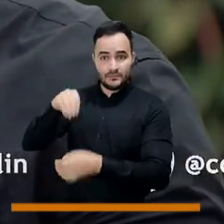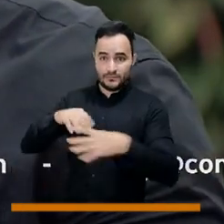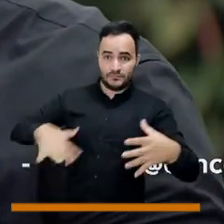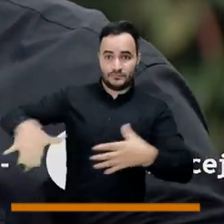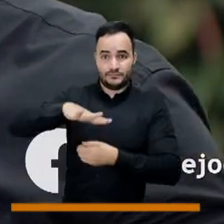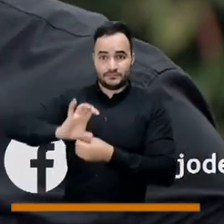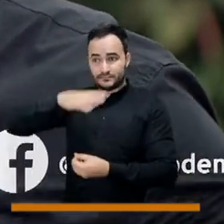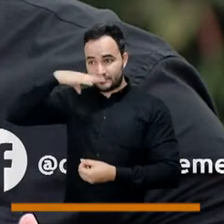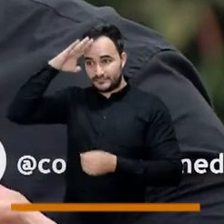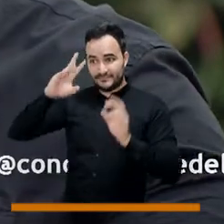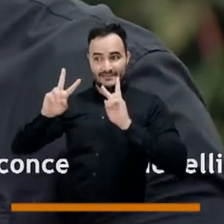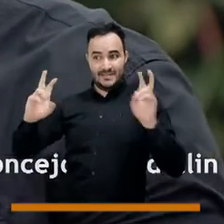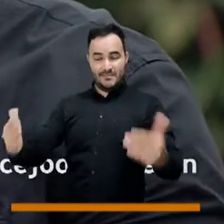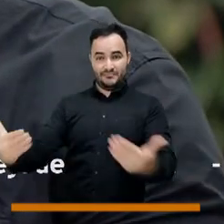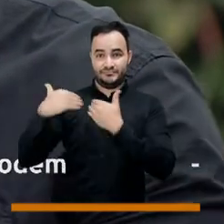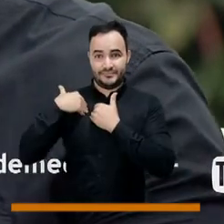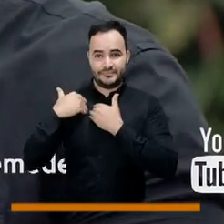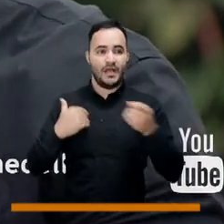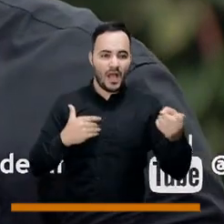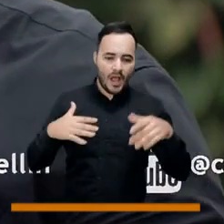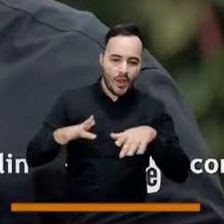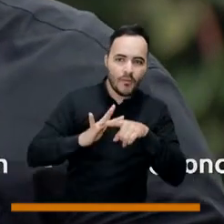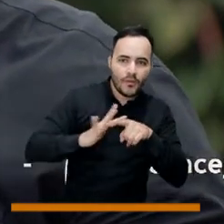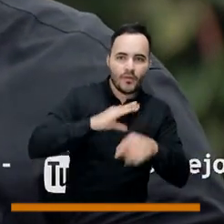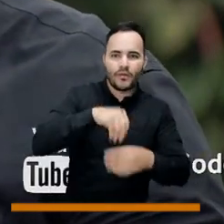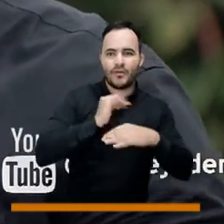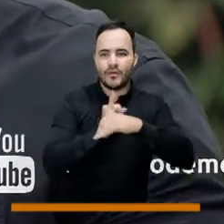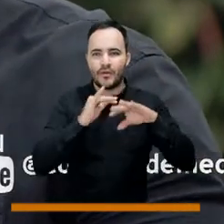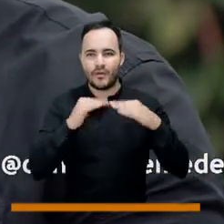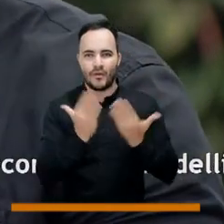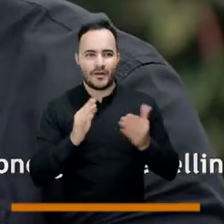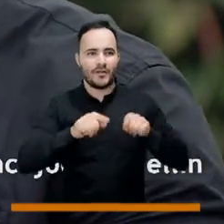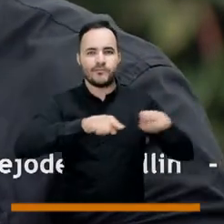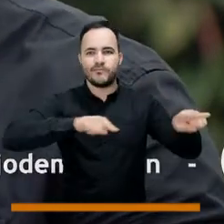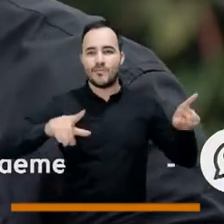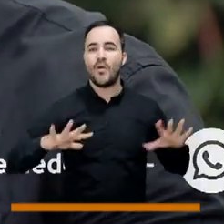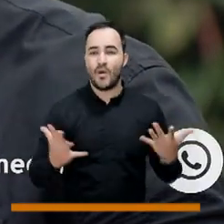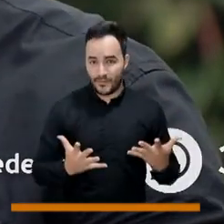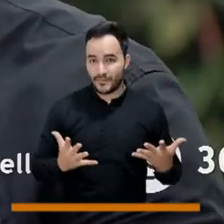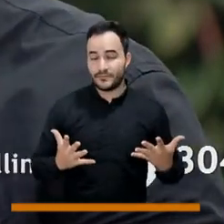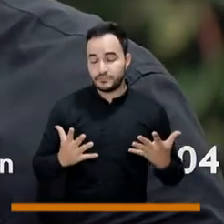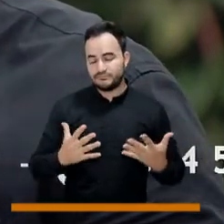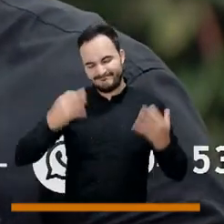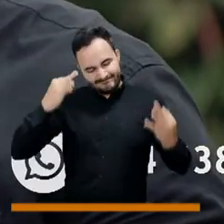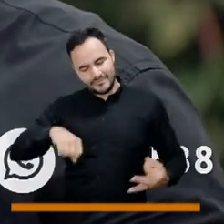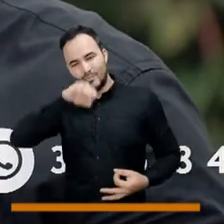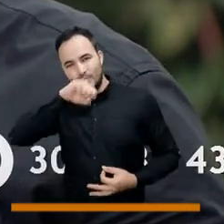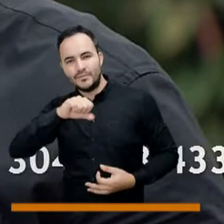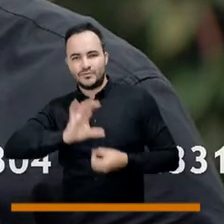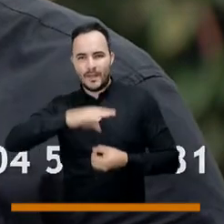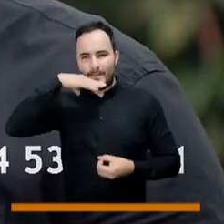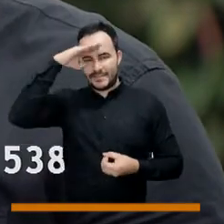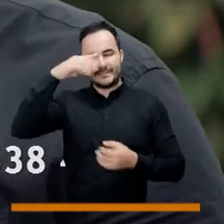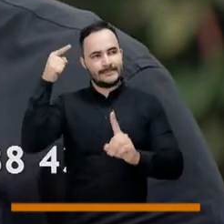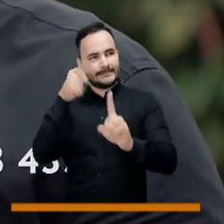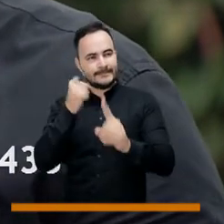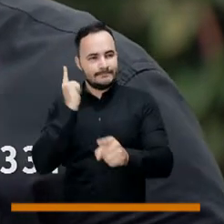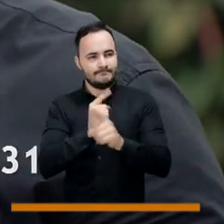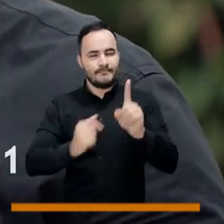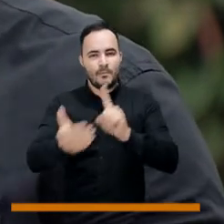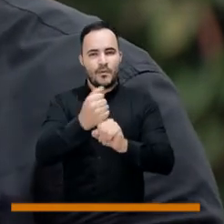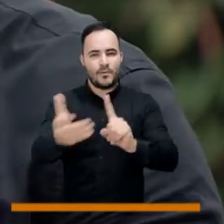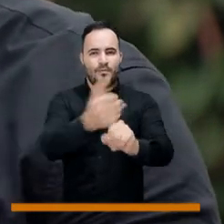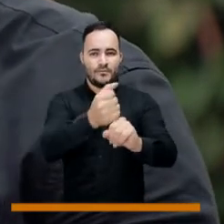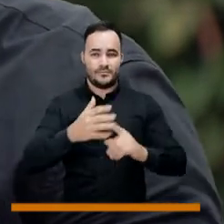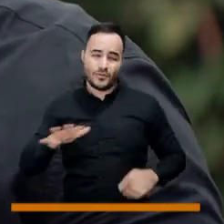de ciencia, tecnología e innovación de manera contundente en nuestros colegios y que de verdad se convierta en esa vocación de ciudad, que los chicos